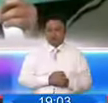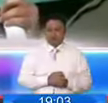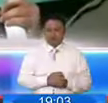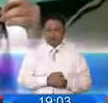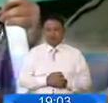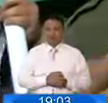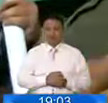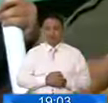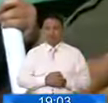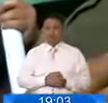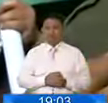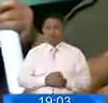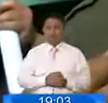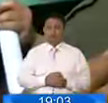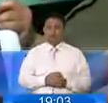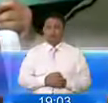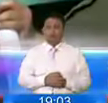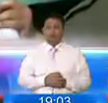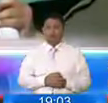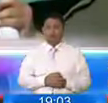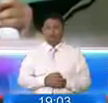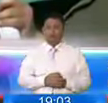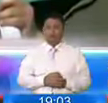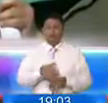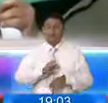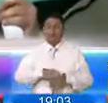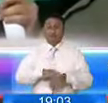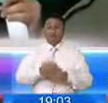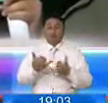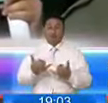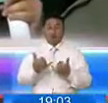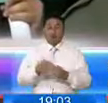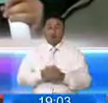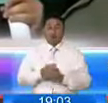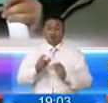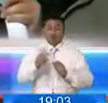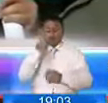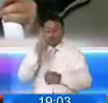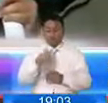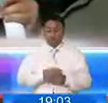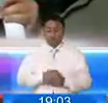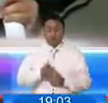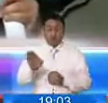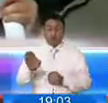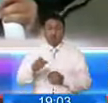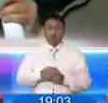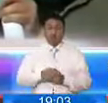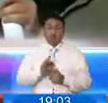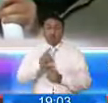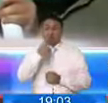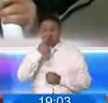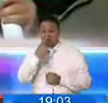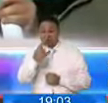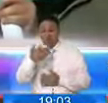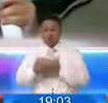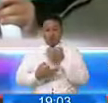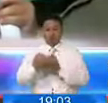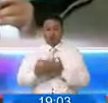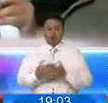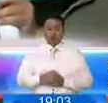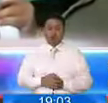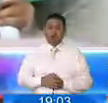estaban re fundidas en el pasado sino a evidentes prácticas de intromisión en la justicia